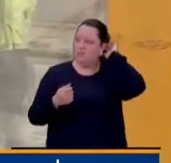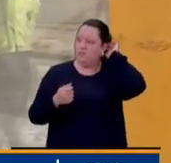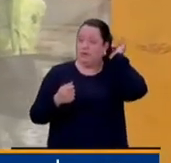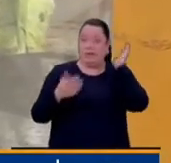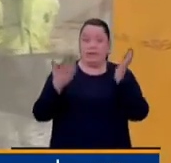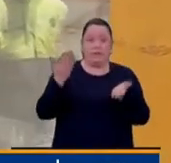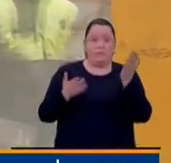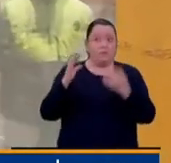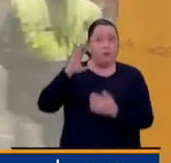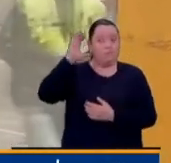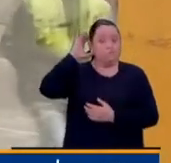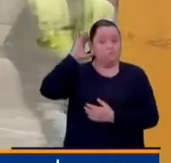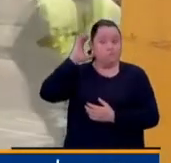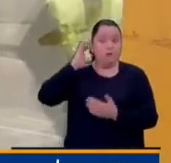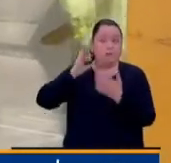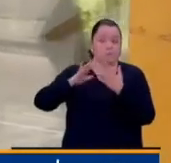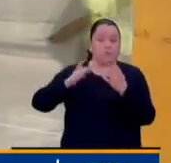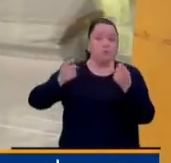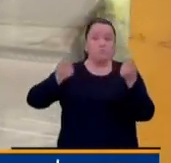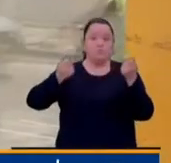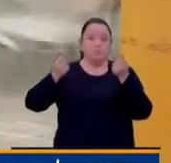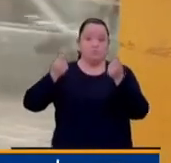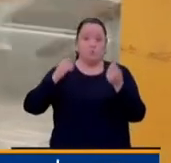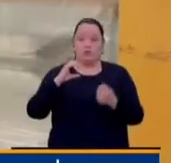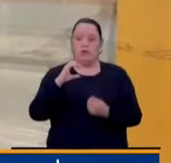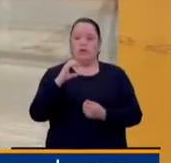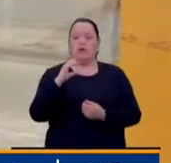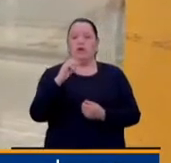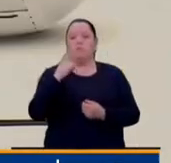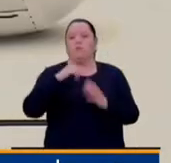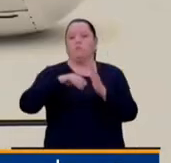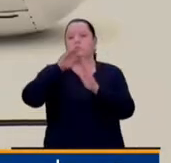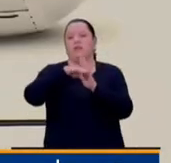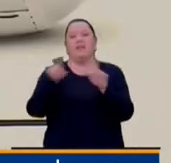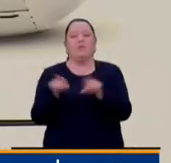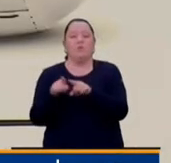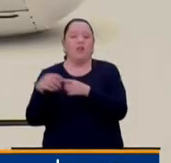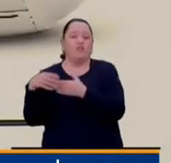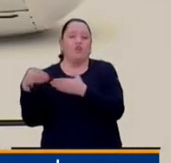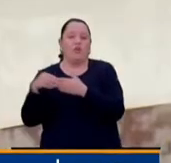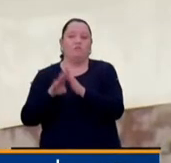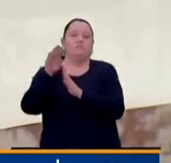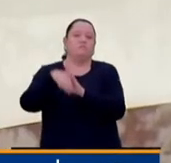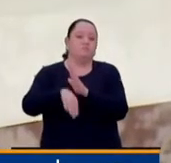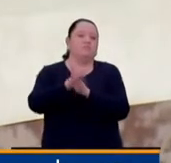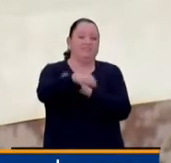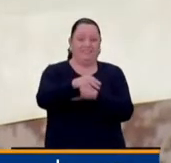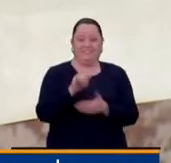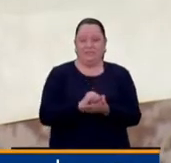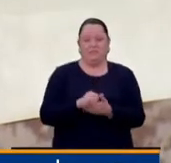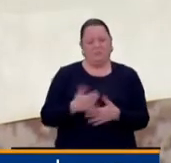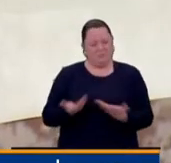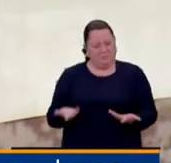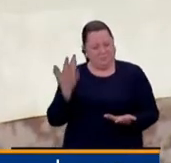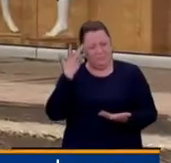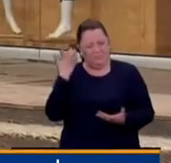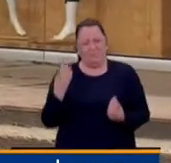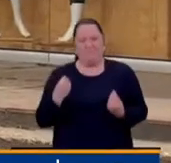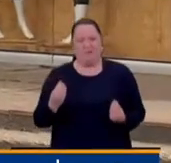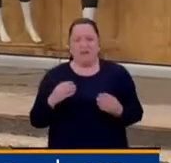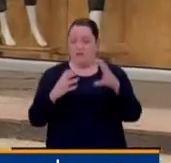actualmente... la cripto, digamos, sube y baja igual que como el dólar. ¿Pero por qué y para qué se están escaneando los iris de los ojos